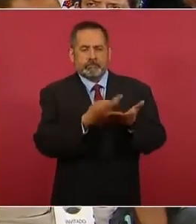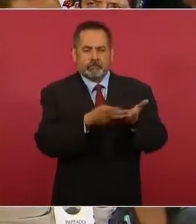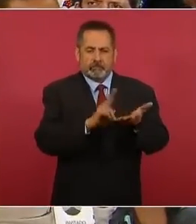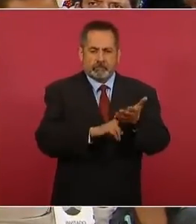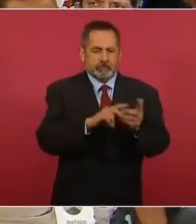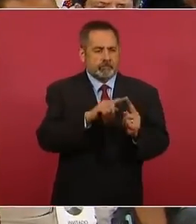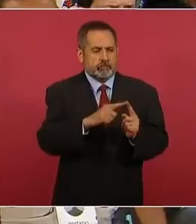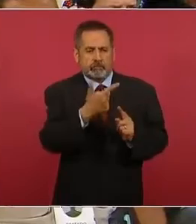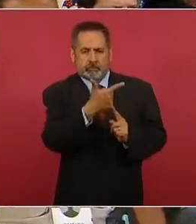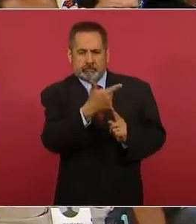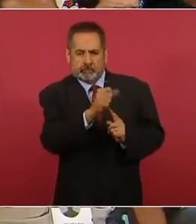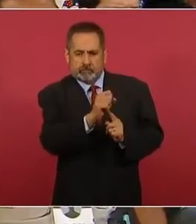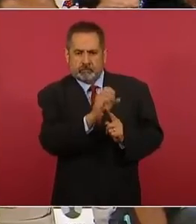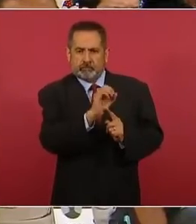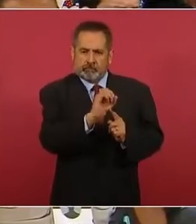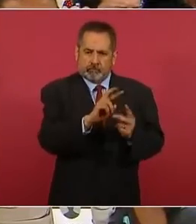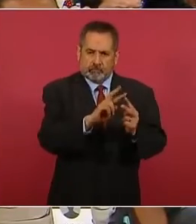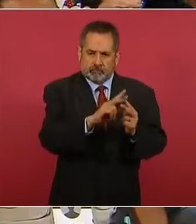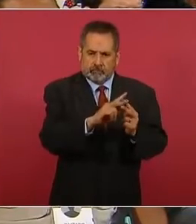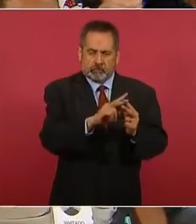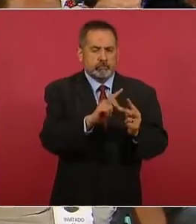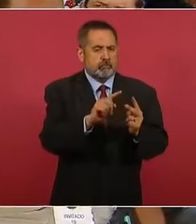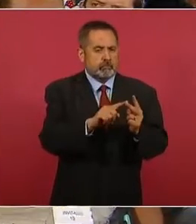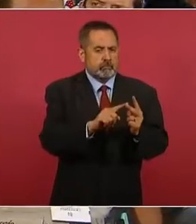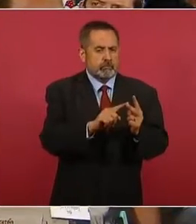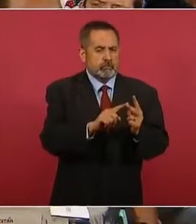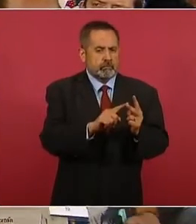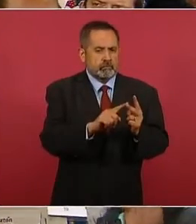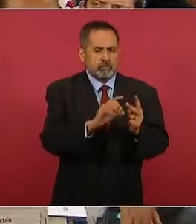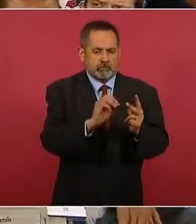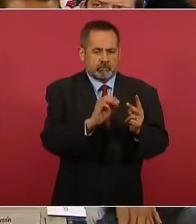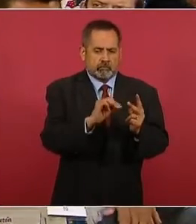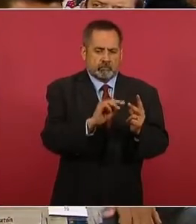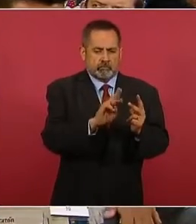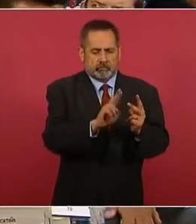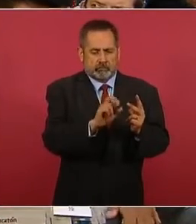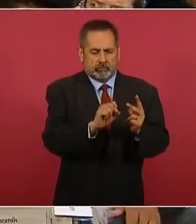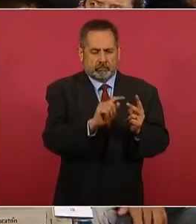gas natural o con